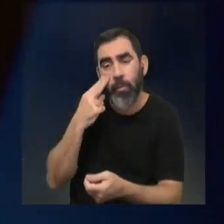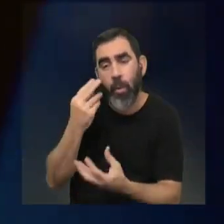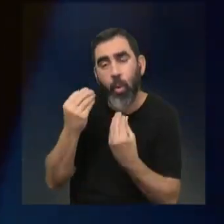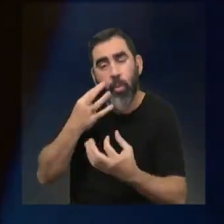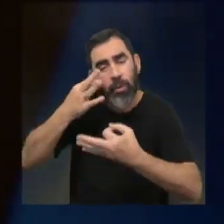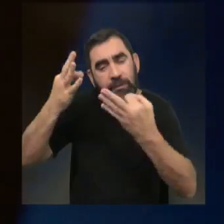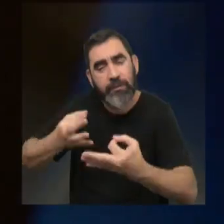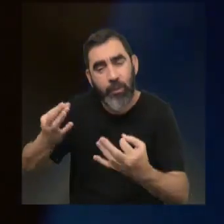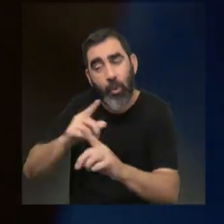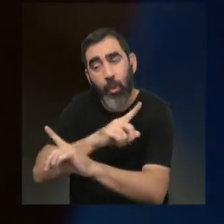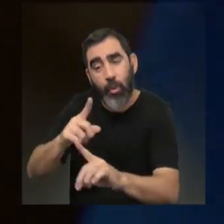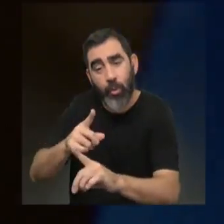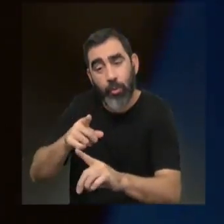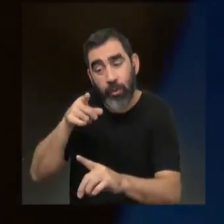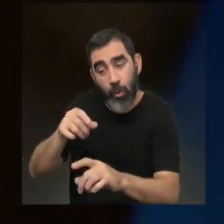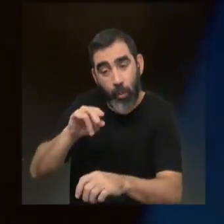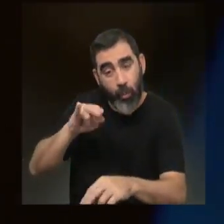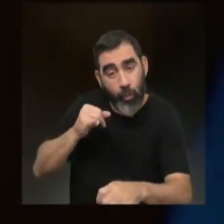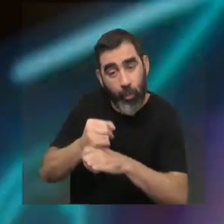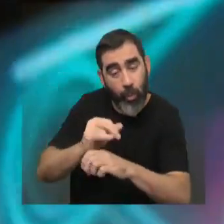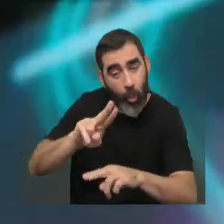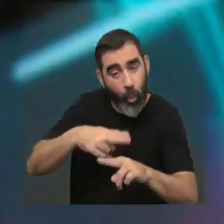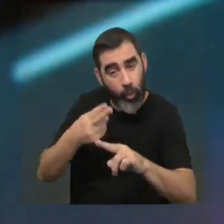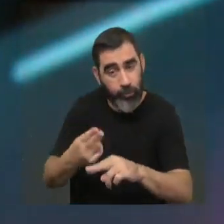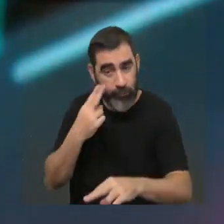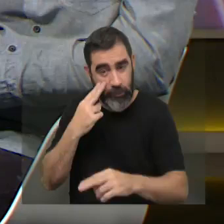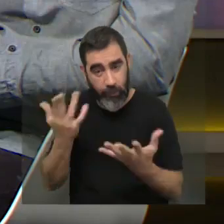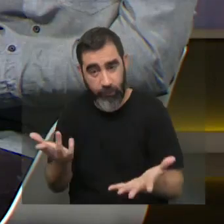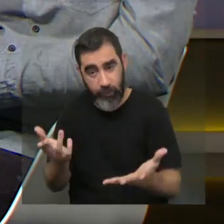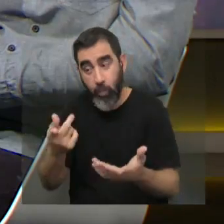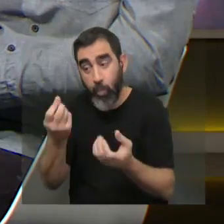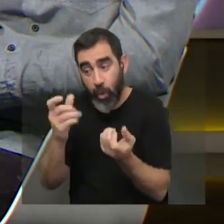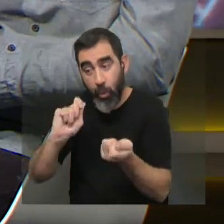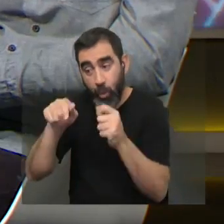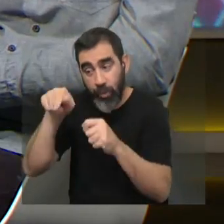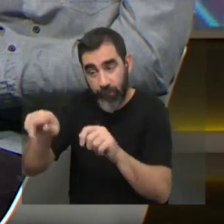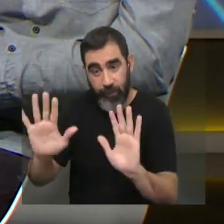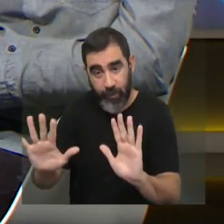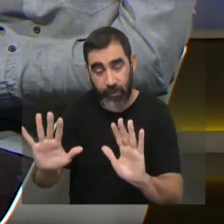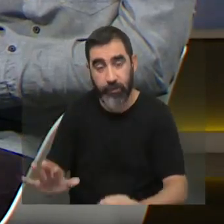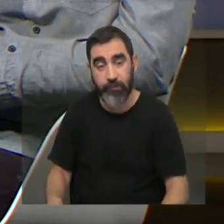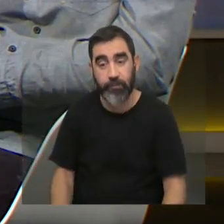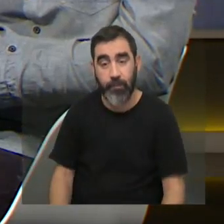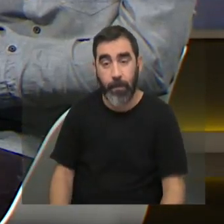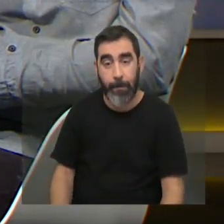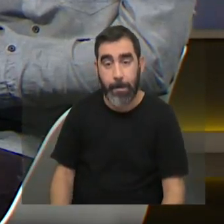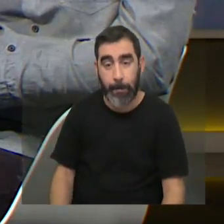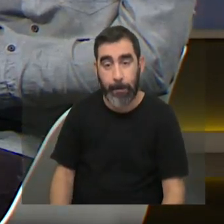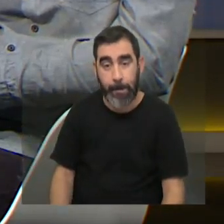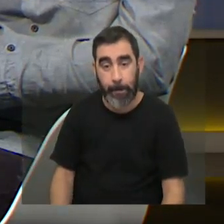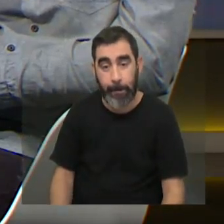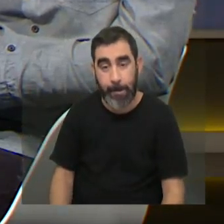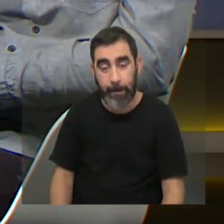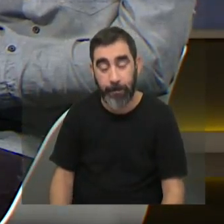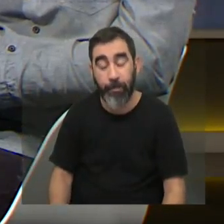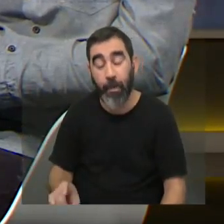asegurar que ahora no estamos introduciendo un nuevo problema al estar modificando la forma en que estamos construyendo el software? Bueno, estas